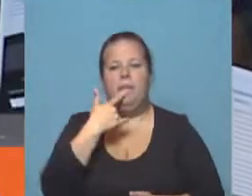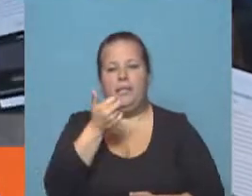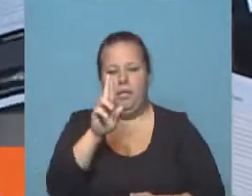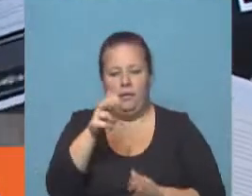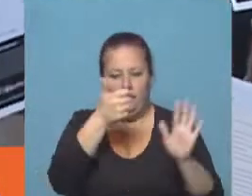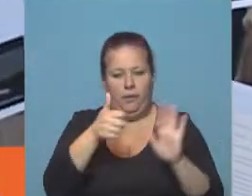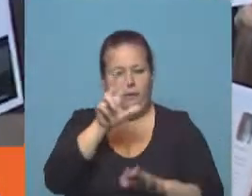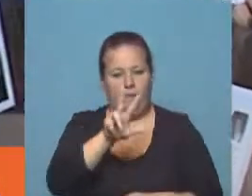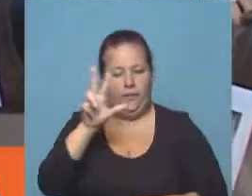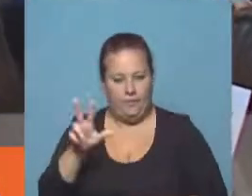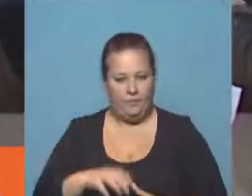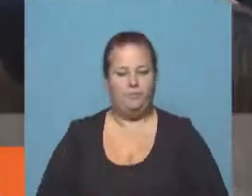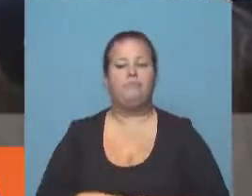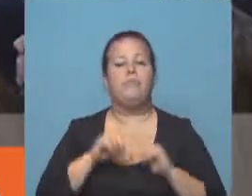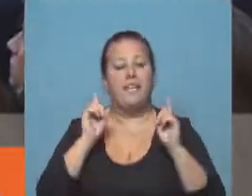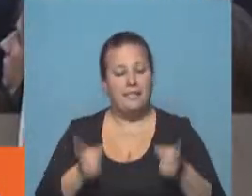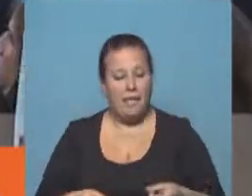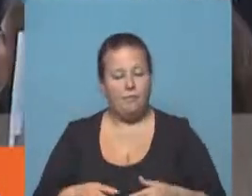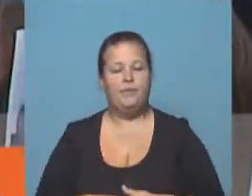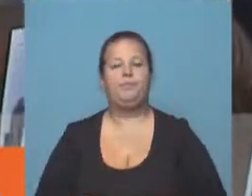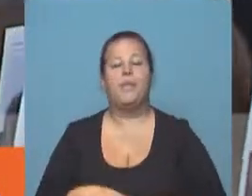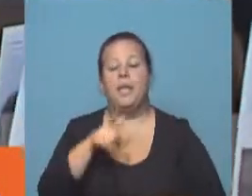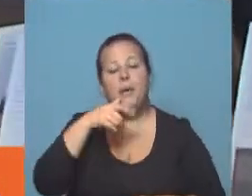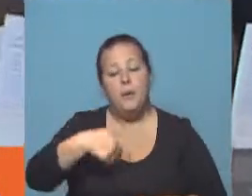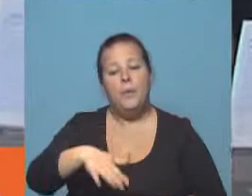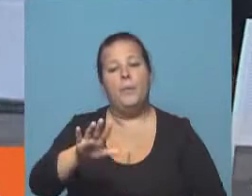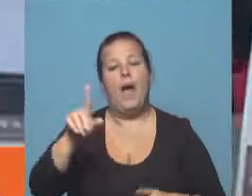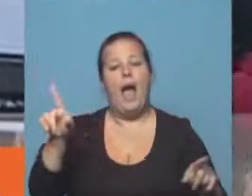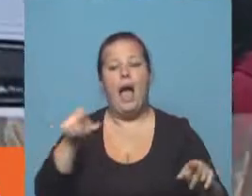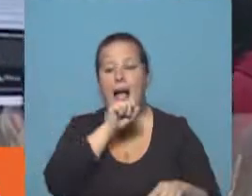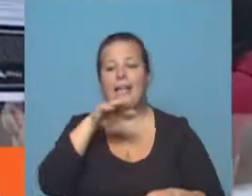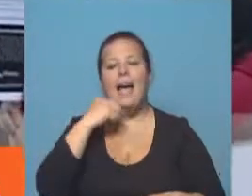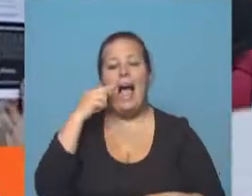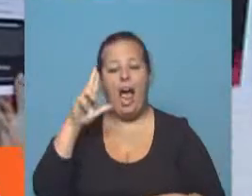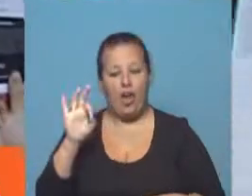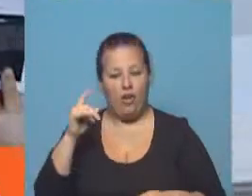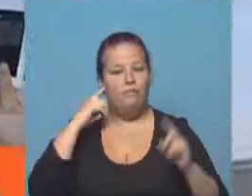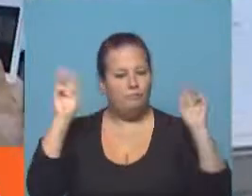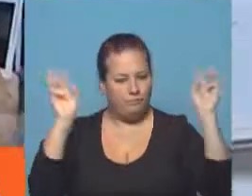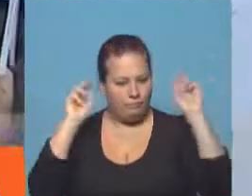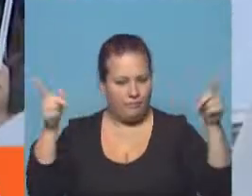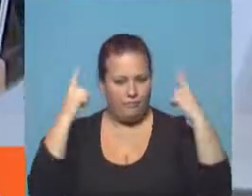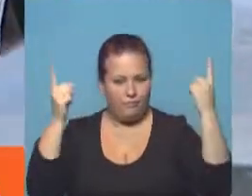Pasteur 633. También está previsto que cante Jairo.